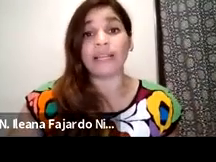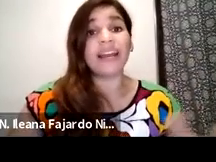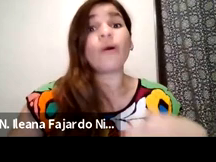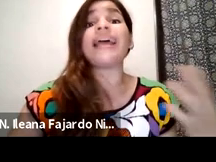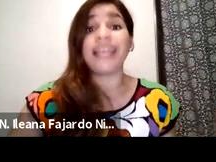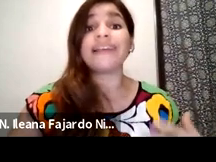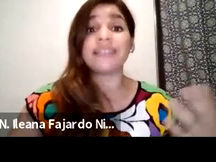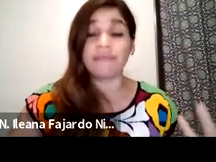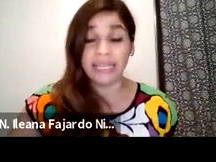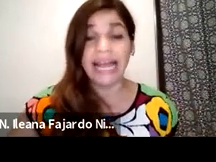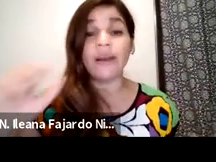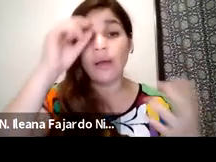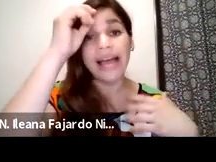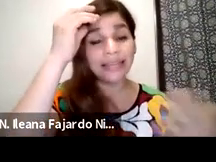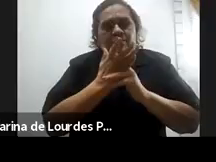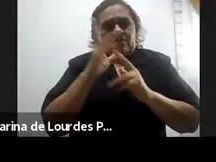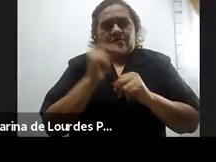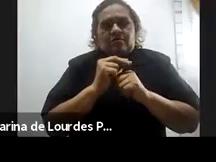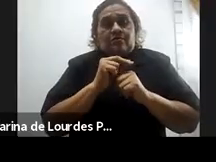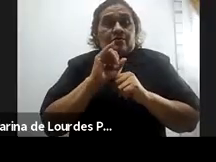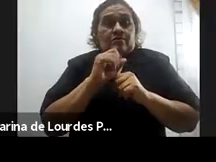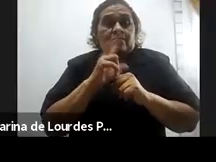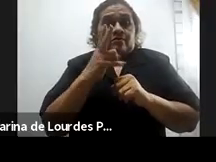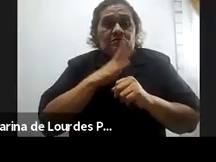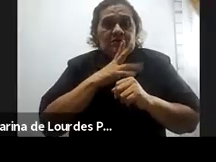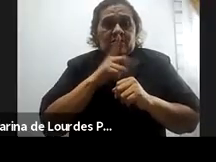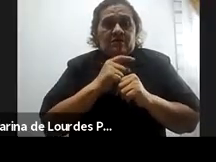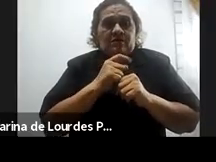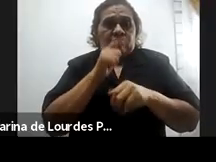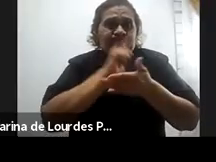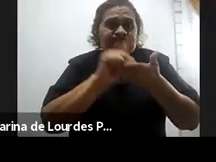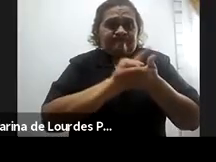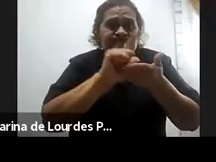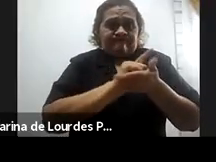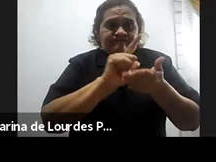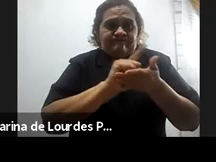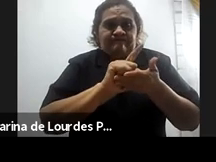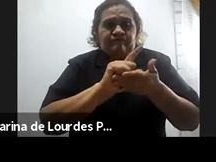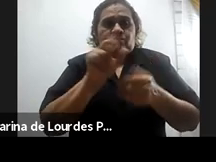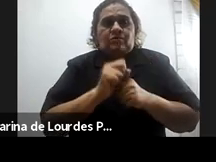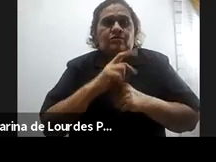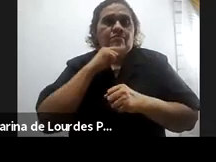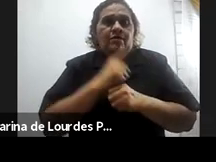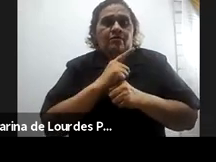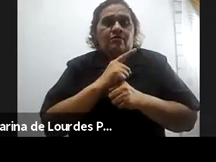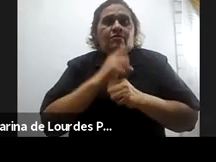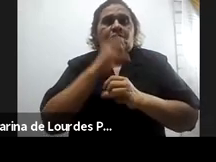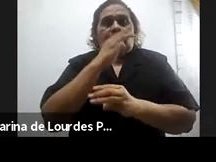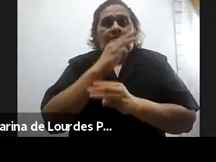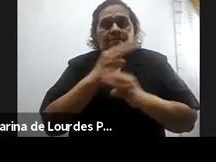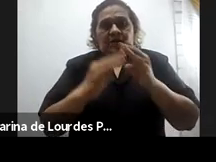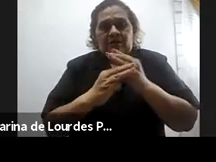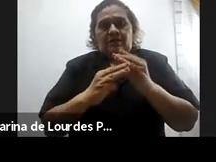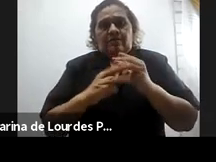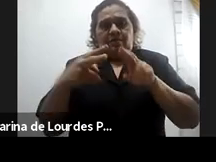que compartirlo, hay que desinfectarlo antes y después de cada uso. ¿Cuáles son los mejores materiales para el corte de